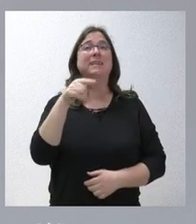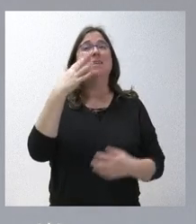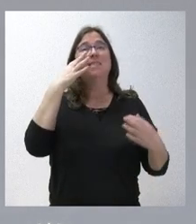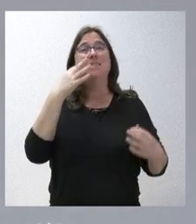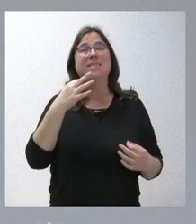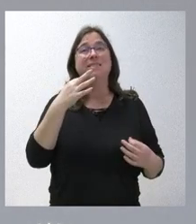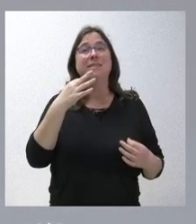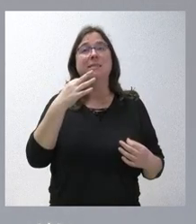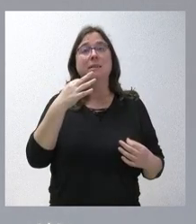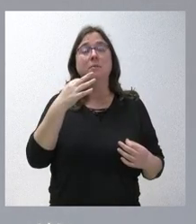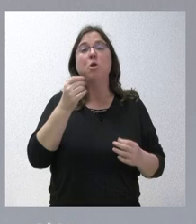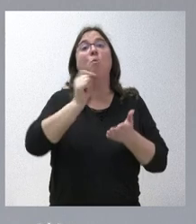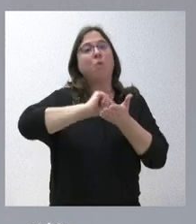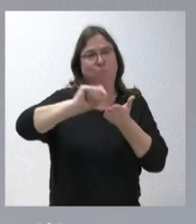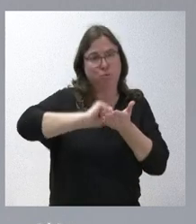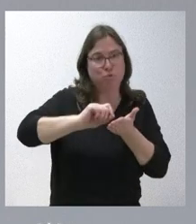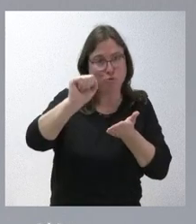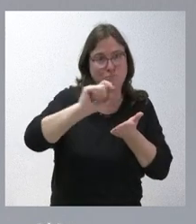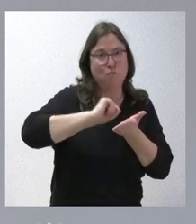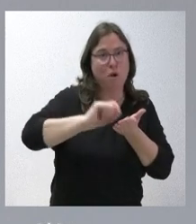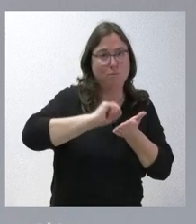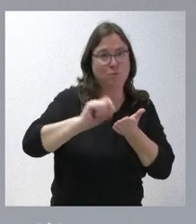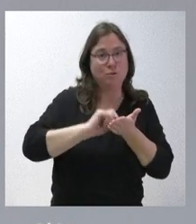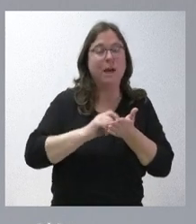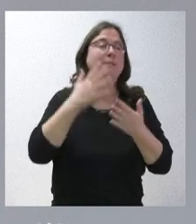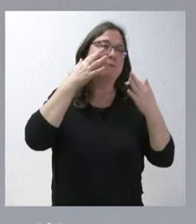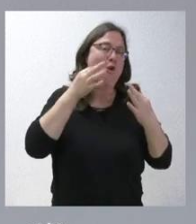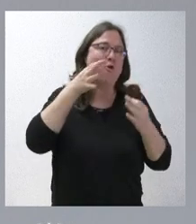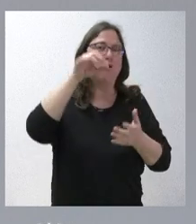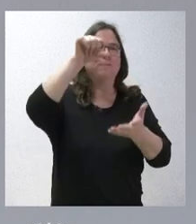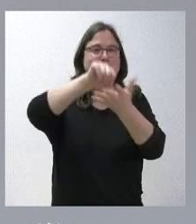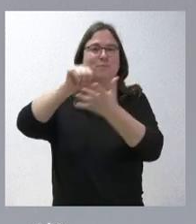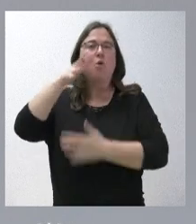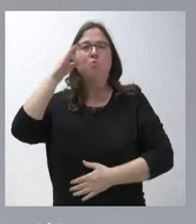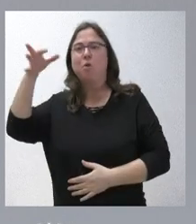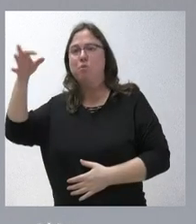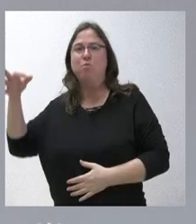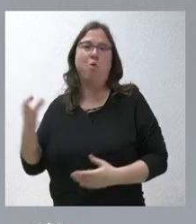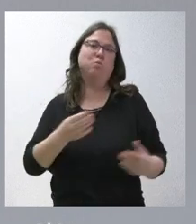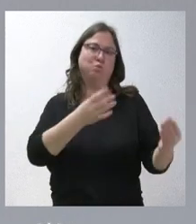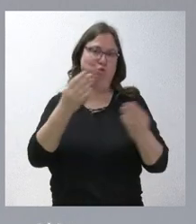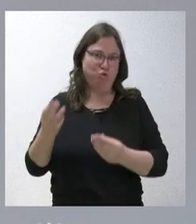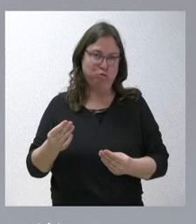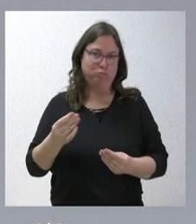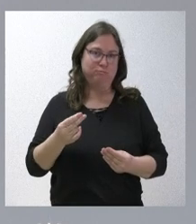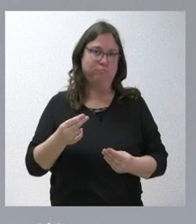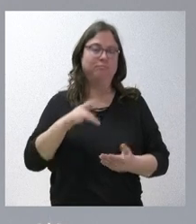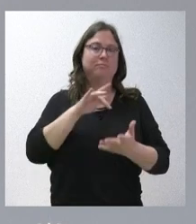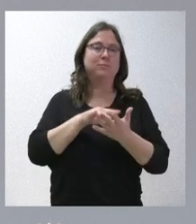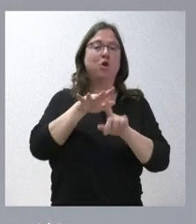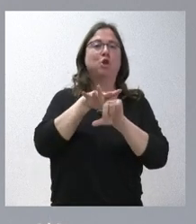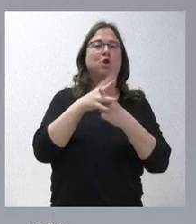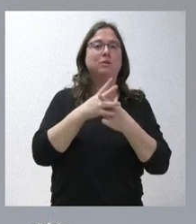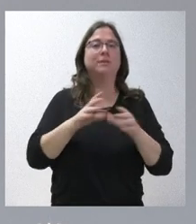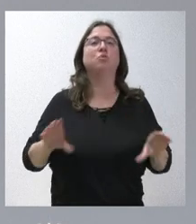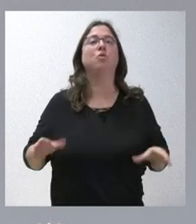significarle que me lo apunto lógicamente son muchas las localidades en general eh dentro del contexto de la comunidad de